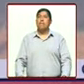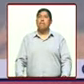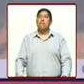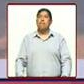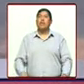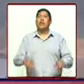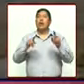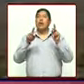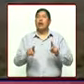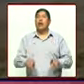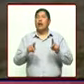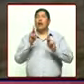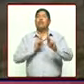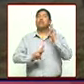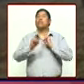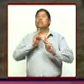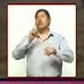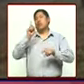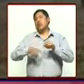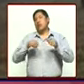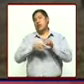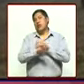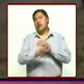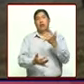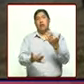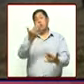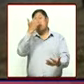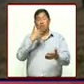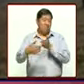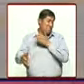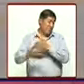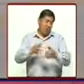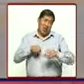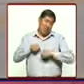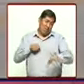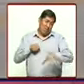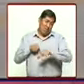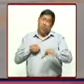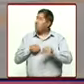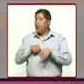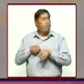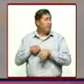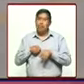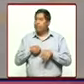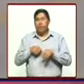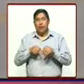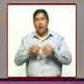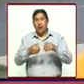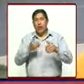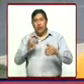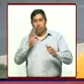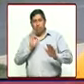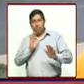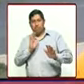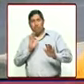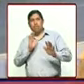La gente no puede entrar al fuego así porque sí, ¿no? Ahorita se está viviendo una situación muy crítica en estos lugares.